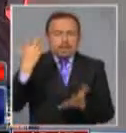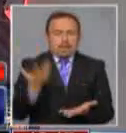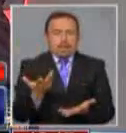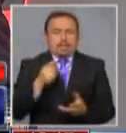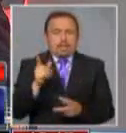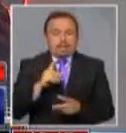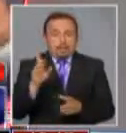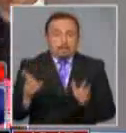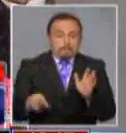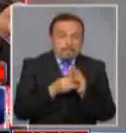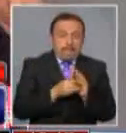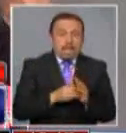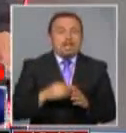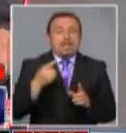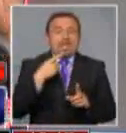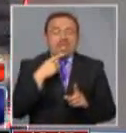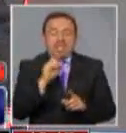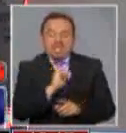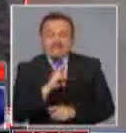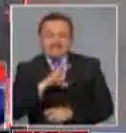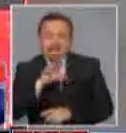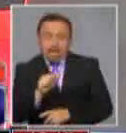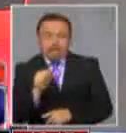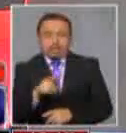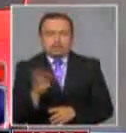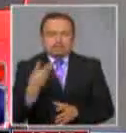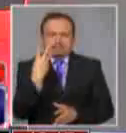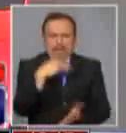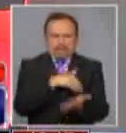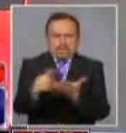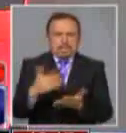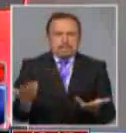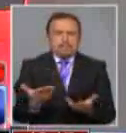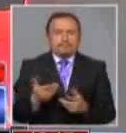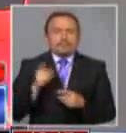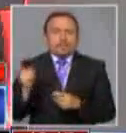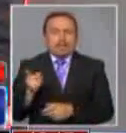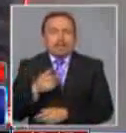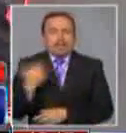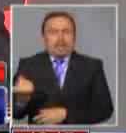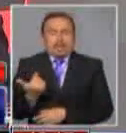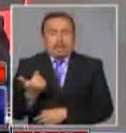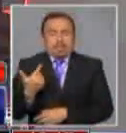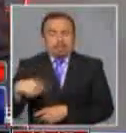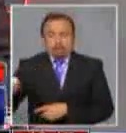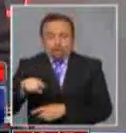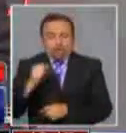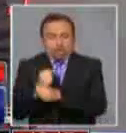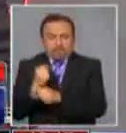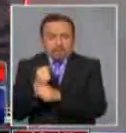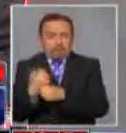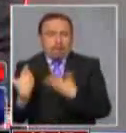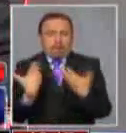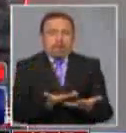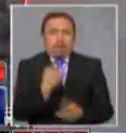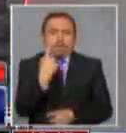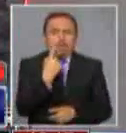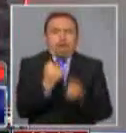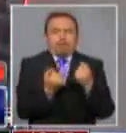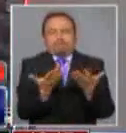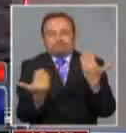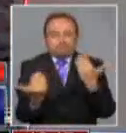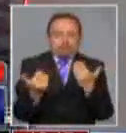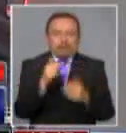IVA son más de 3 millones o sea cada 2 años cada taxista le regala su auto al estado en dinero por lo tanto creemos que eso no